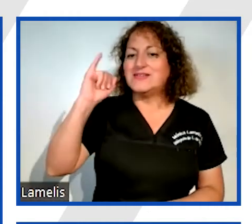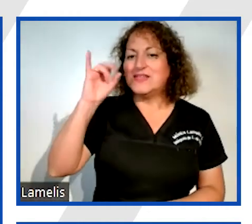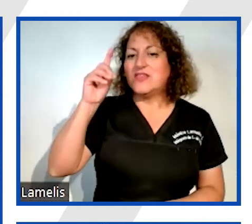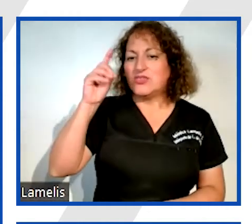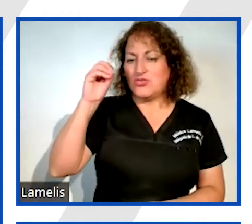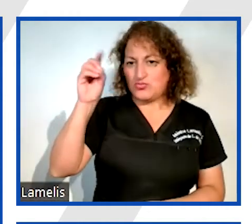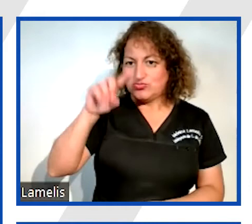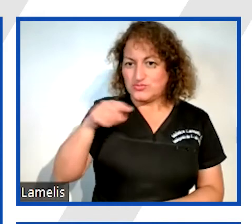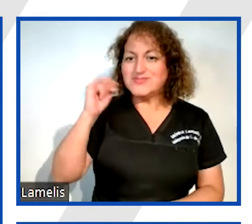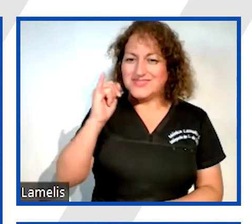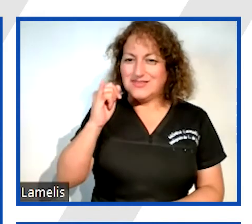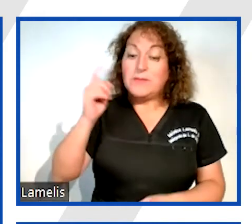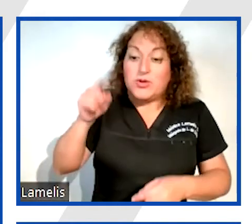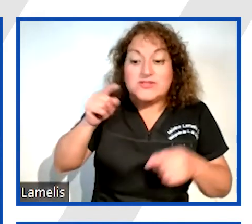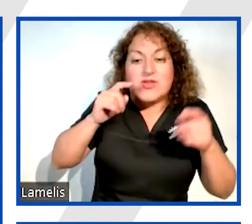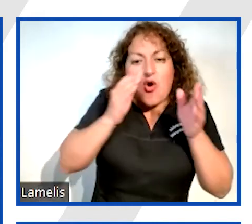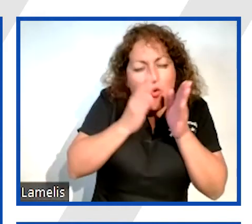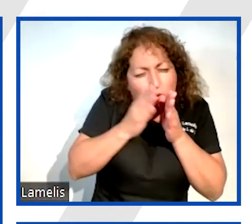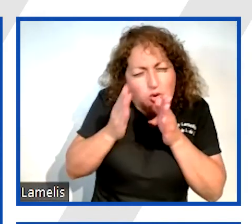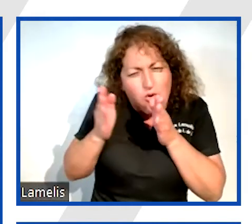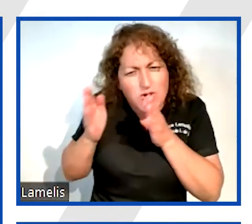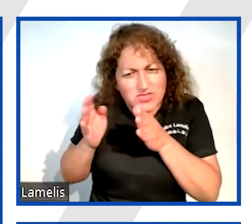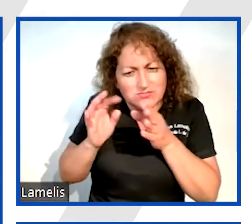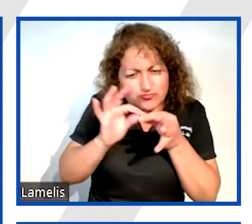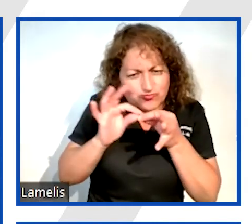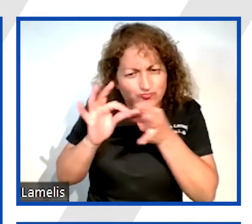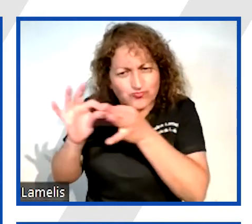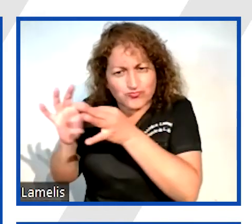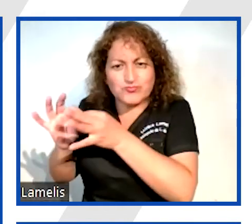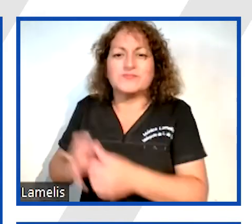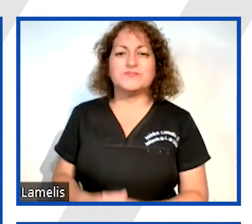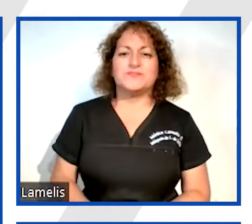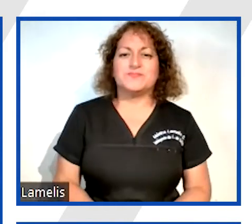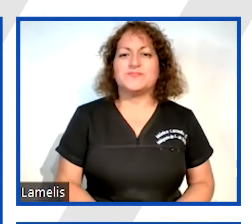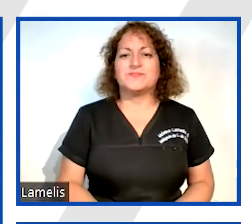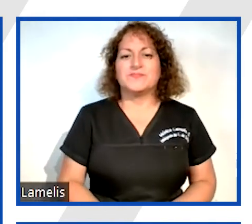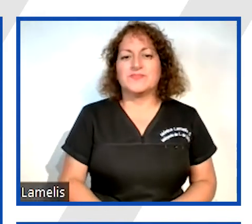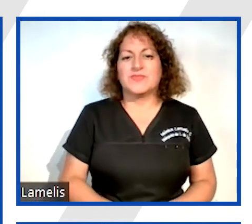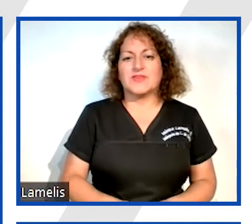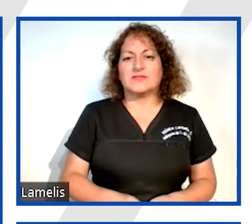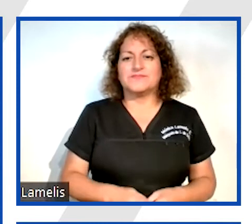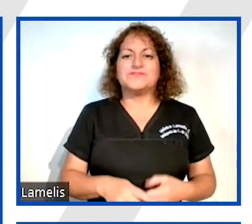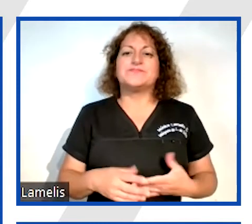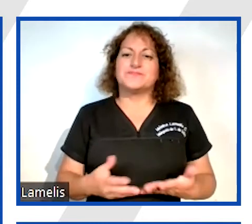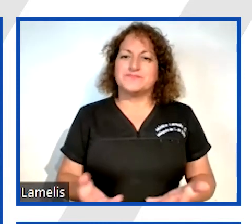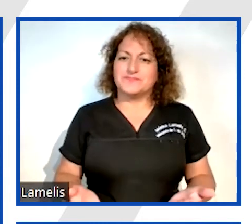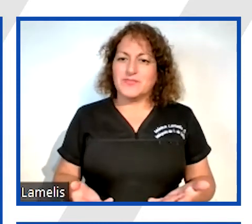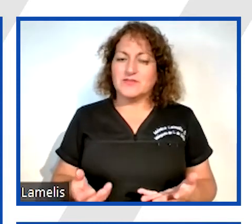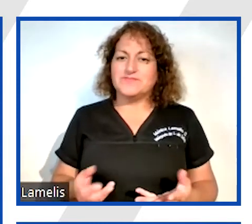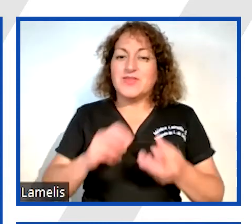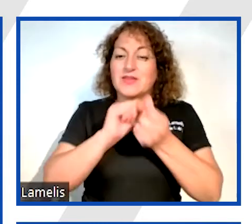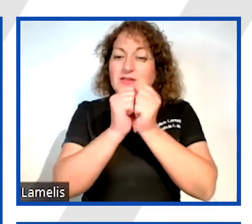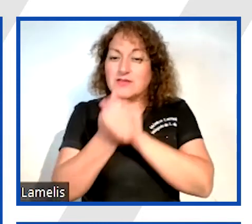acá y acá lo tenemos importante que pasa en la segunda etapa evolución de la vida fue que nacieron los organismos procariotas ya como estábamos diciendo las